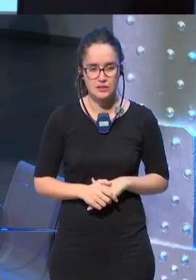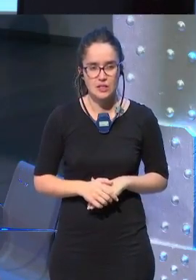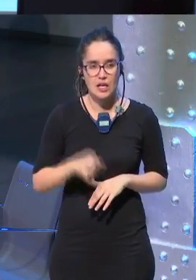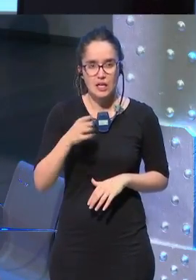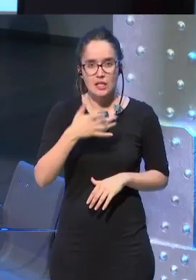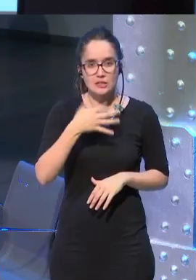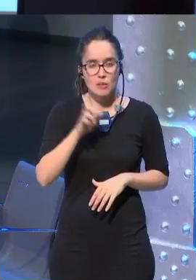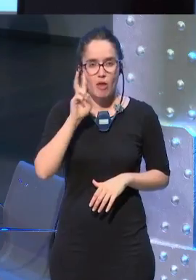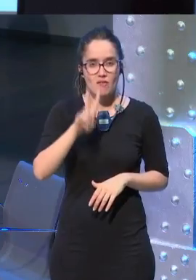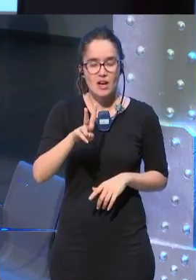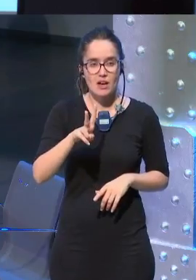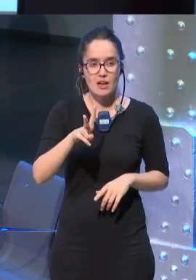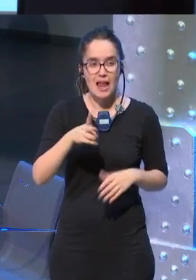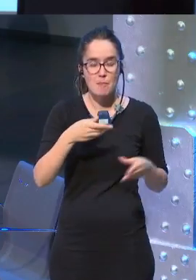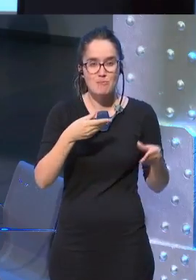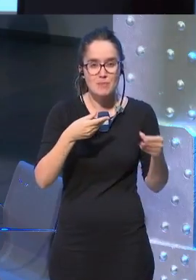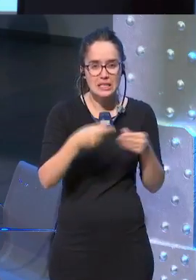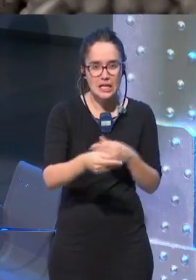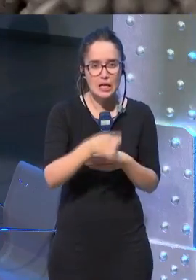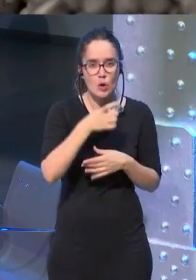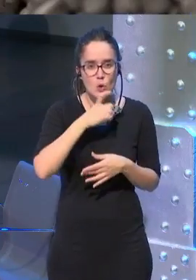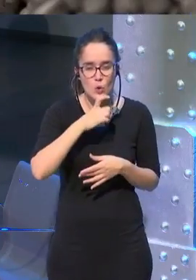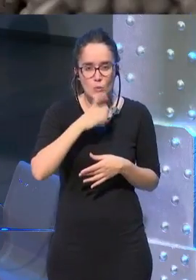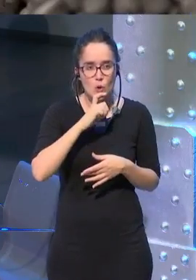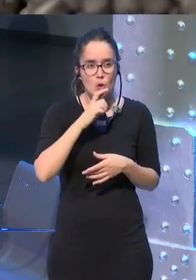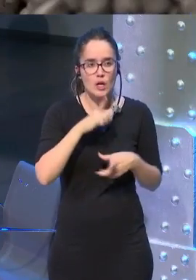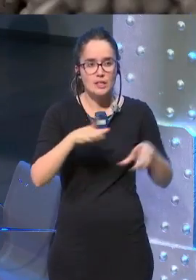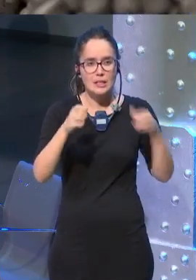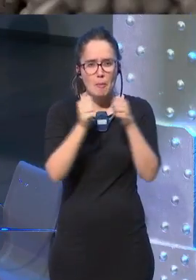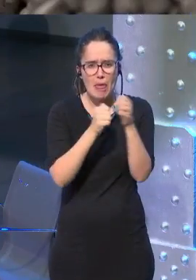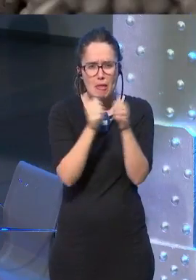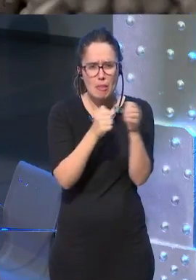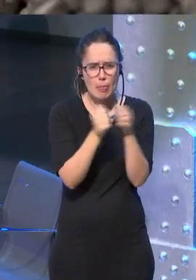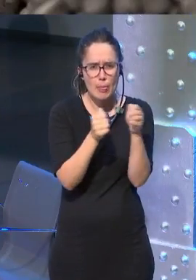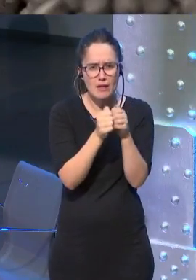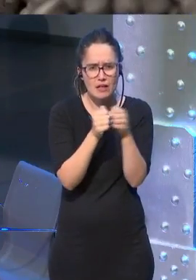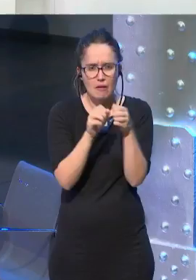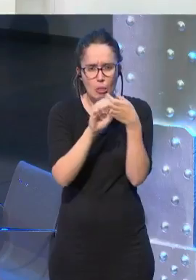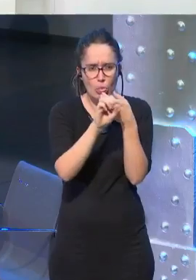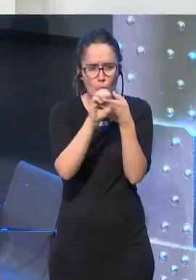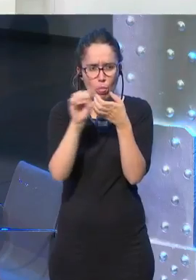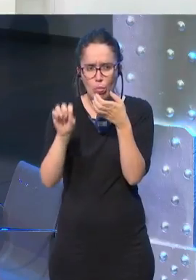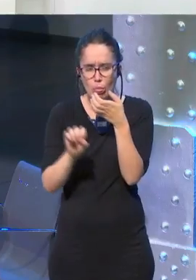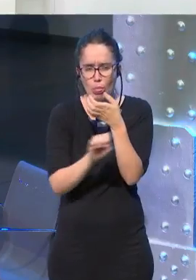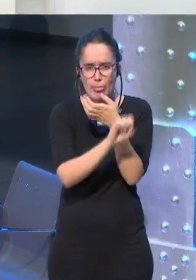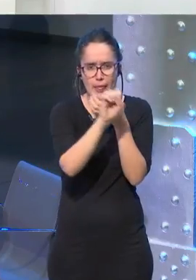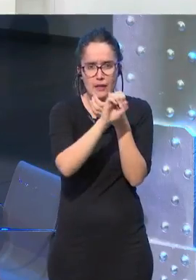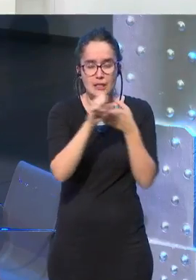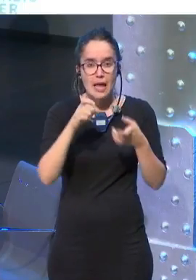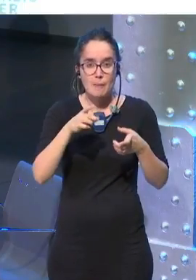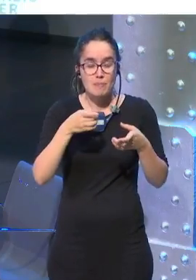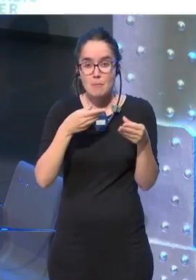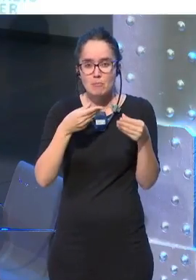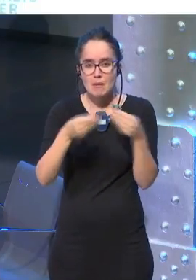Aquí se puede ver la expresión del material con estas piedrecitas que salen. Es la presencia